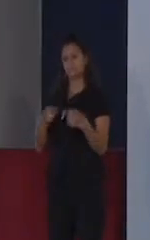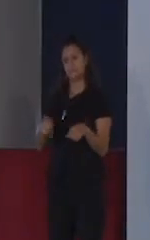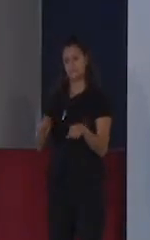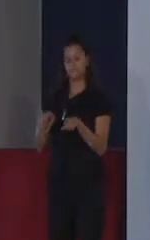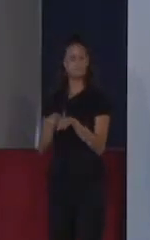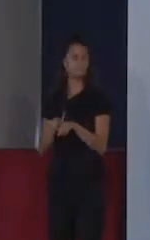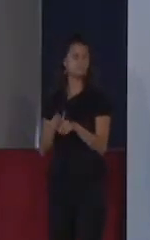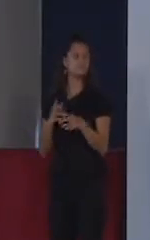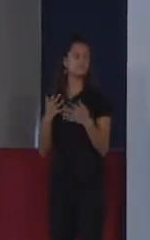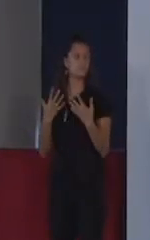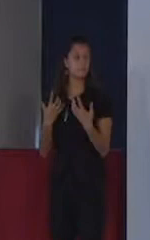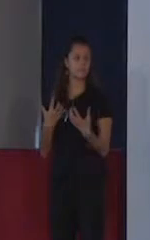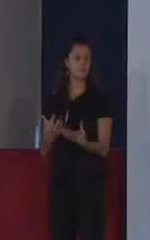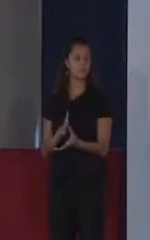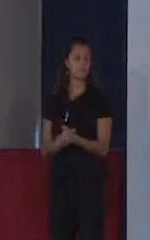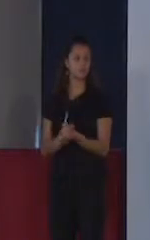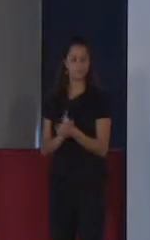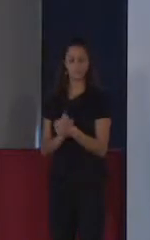queremos